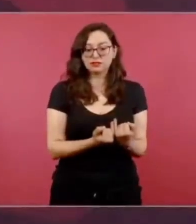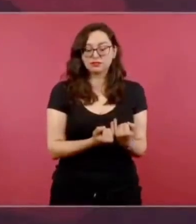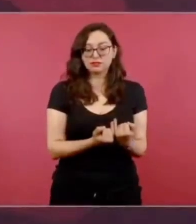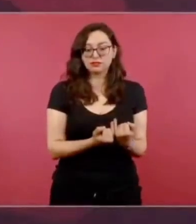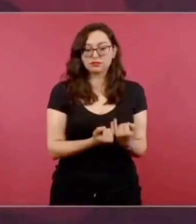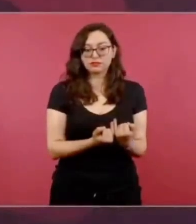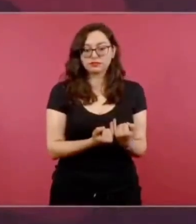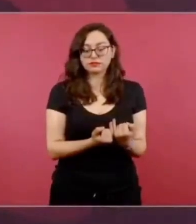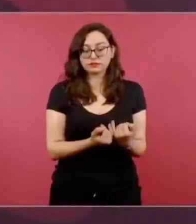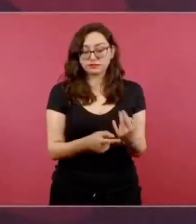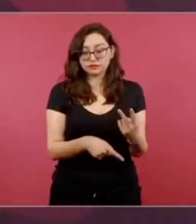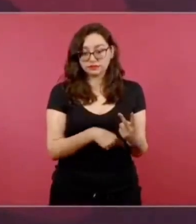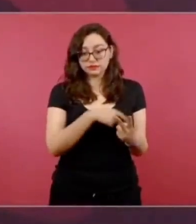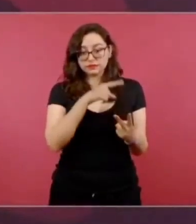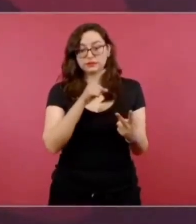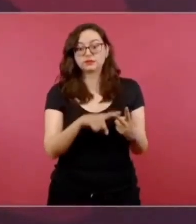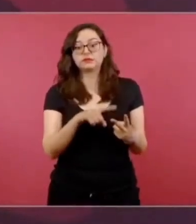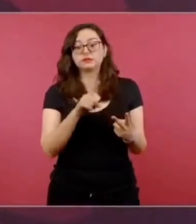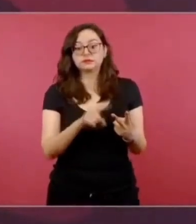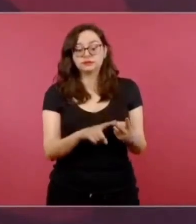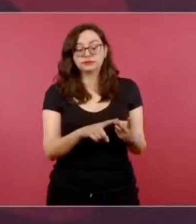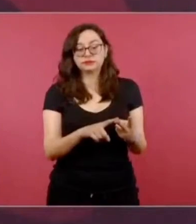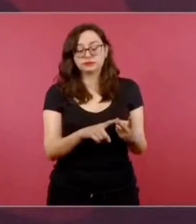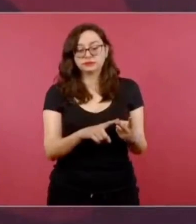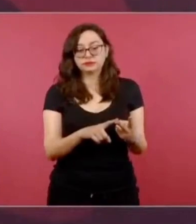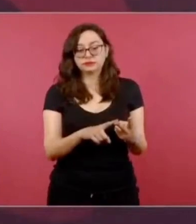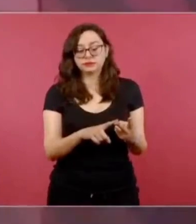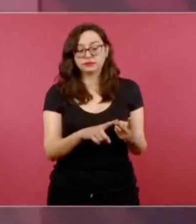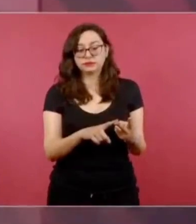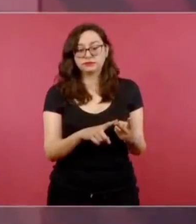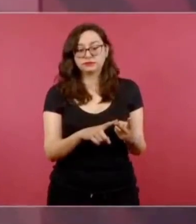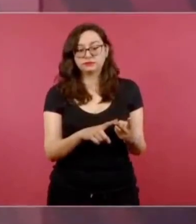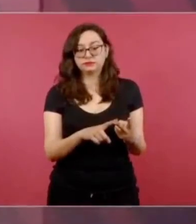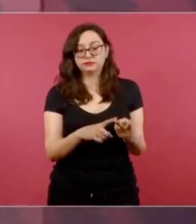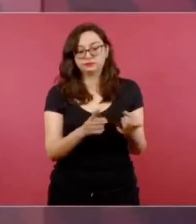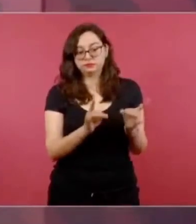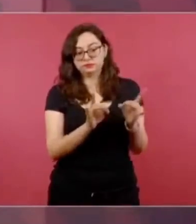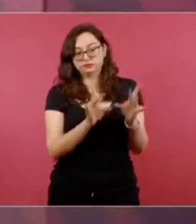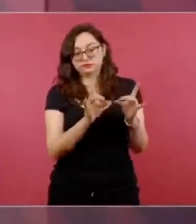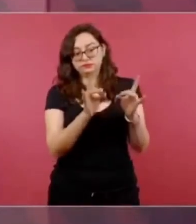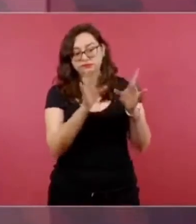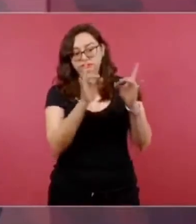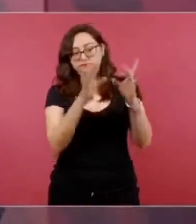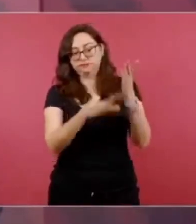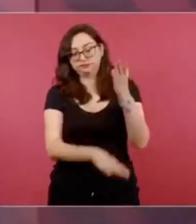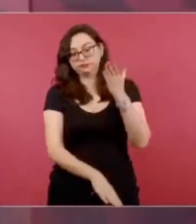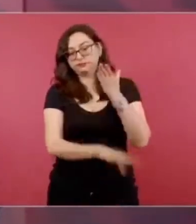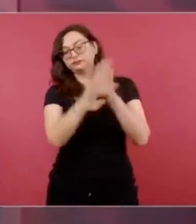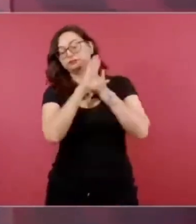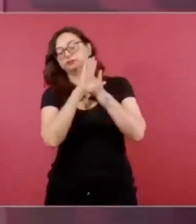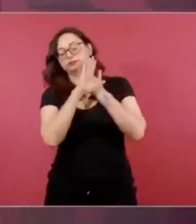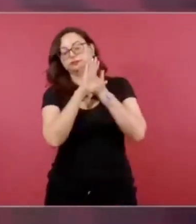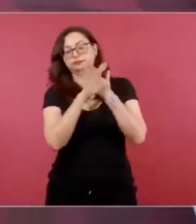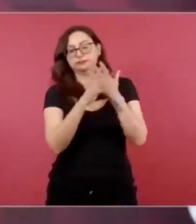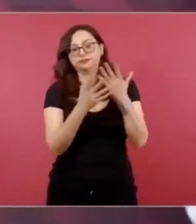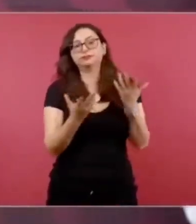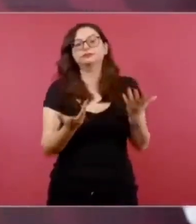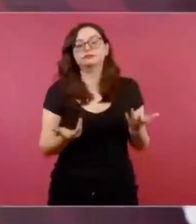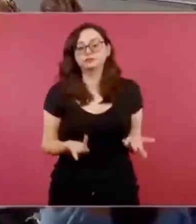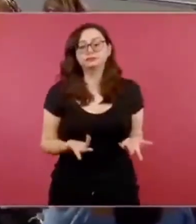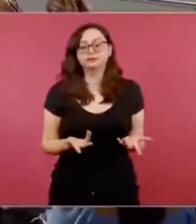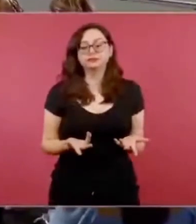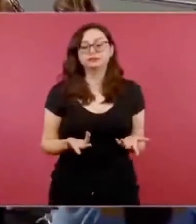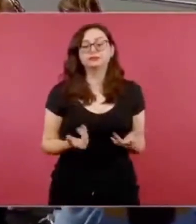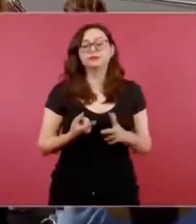Y la palabra reacción pues dio origen a lo que en la